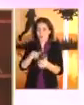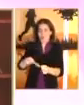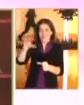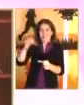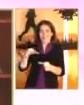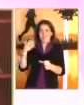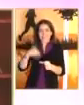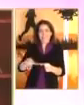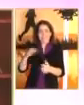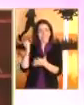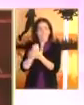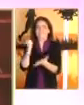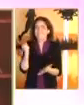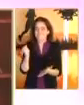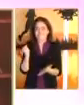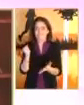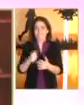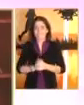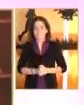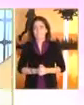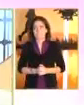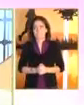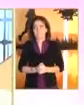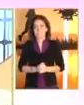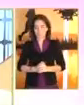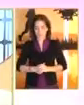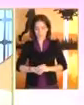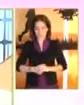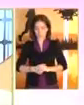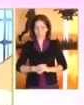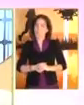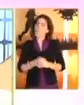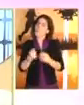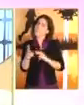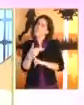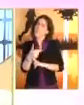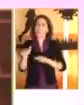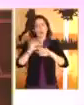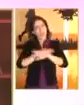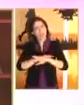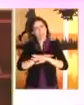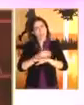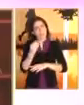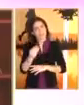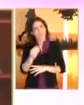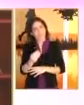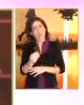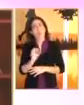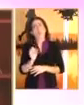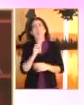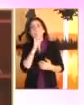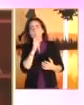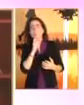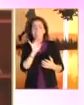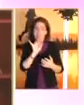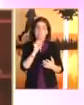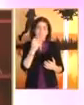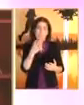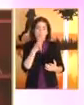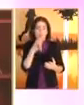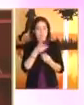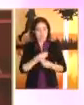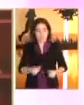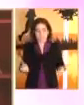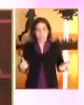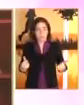y fundamental. ¿Es mejor tomar el pescado por la noche, tomar el pescado a mediodía? En el pescado no hay ningún tipo de problema, se digiere muy bien. Da igual,